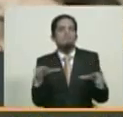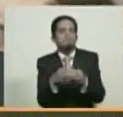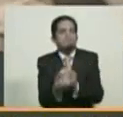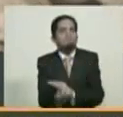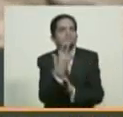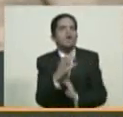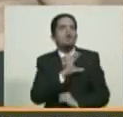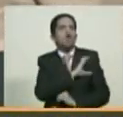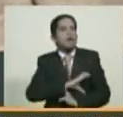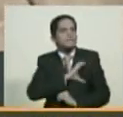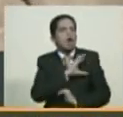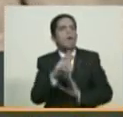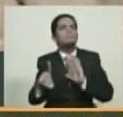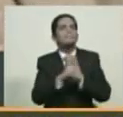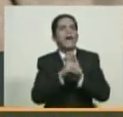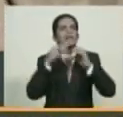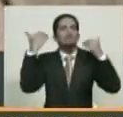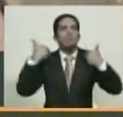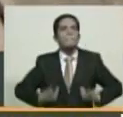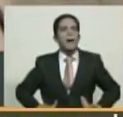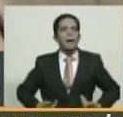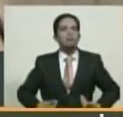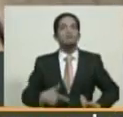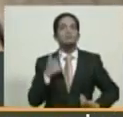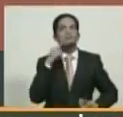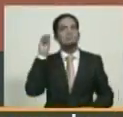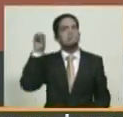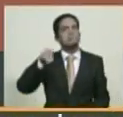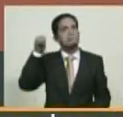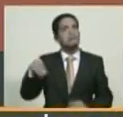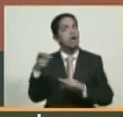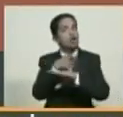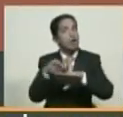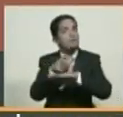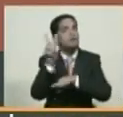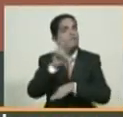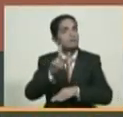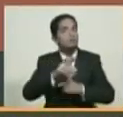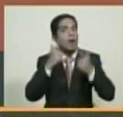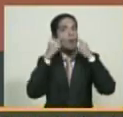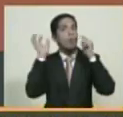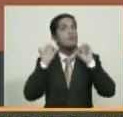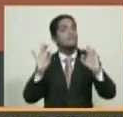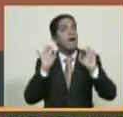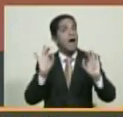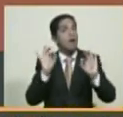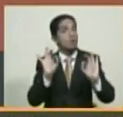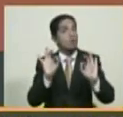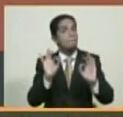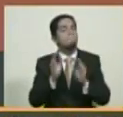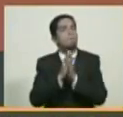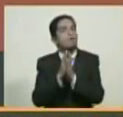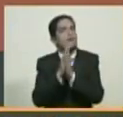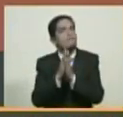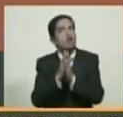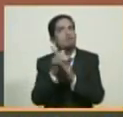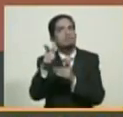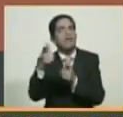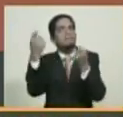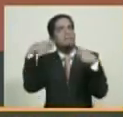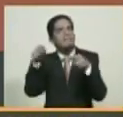una advertencia que reiteradamente ha venido haciendo el gobierno de Venezuela. Cuidado, cuidado con la instrumentalización